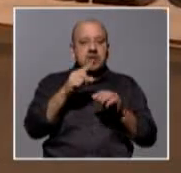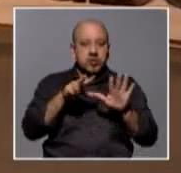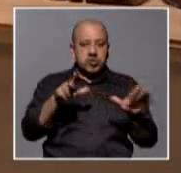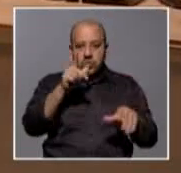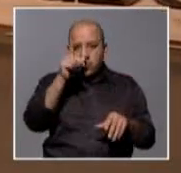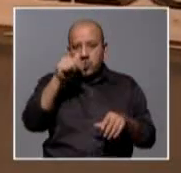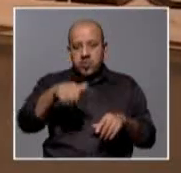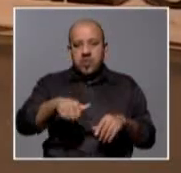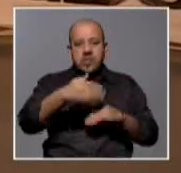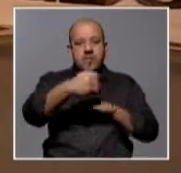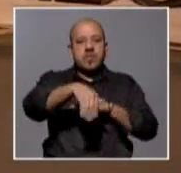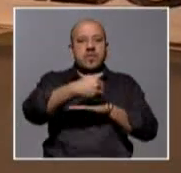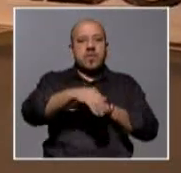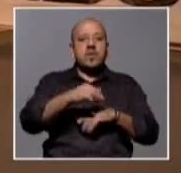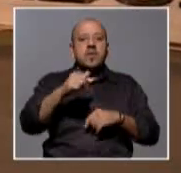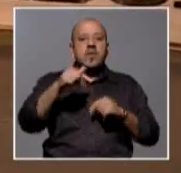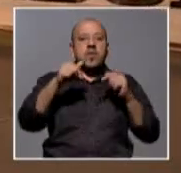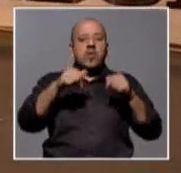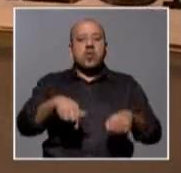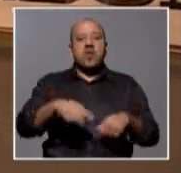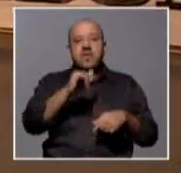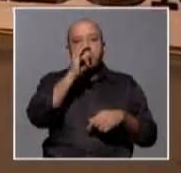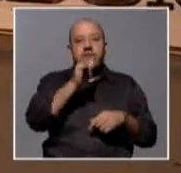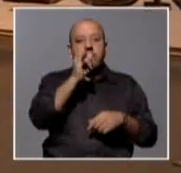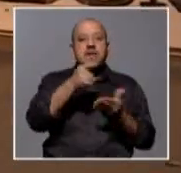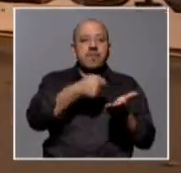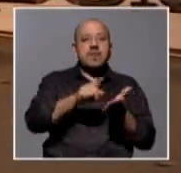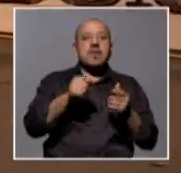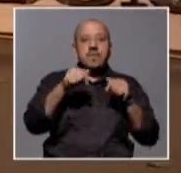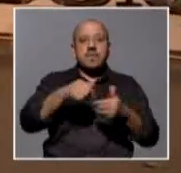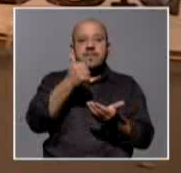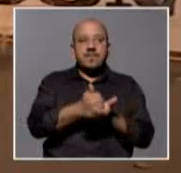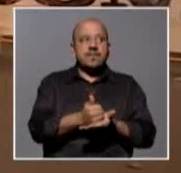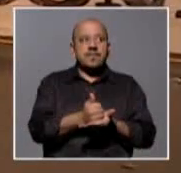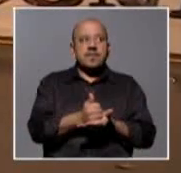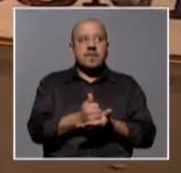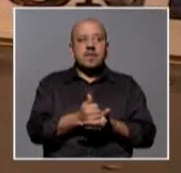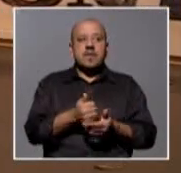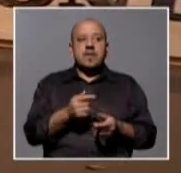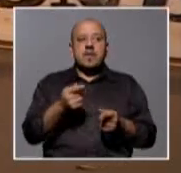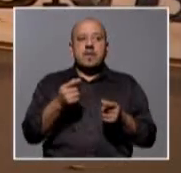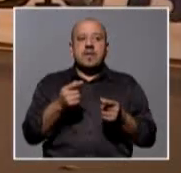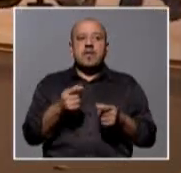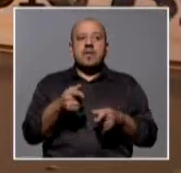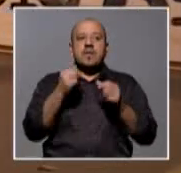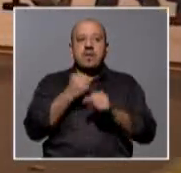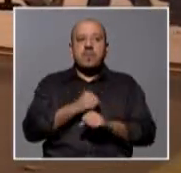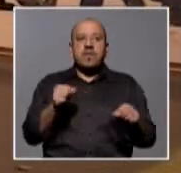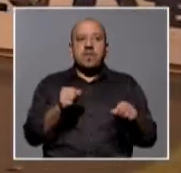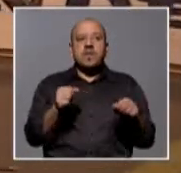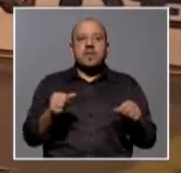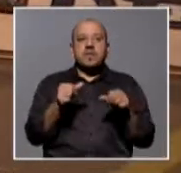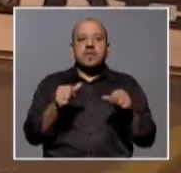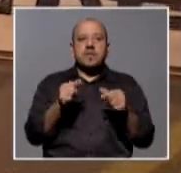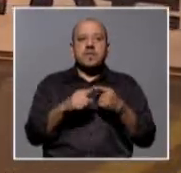Y en 18 de julio habrá un móvil también de Informe Capital, del informativo que viene atrás nuestro, y podremos echar un vistazo